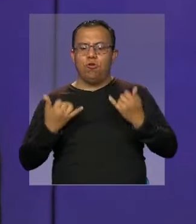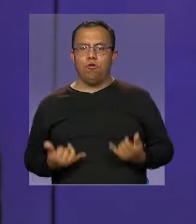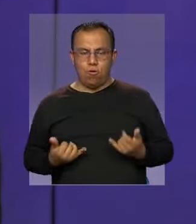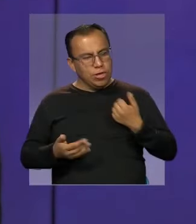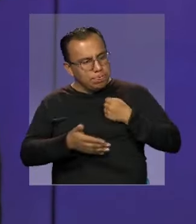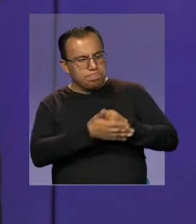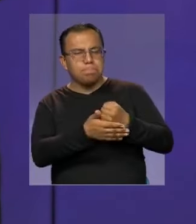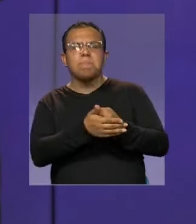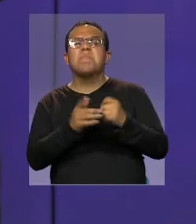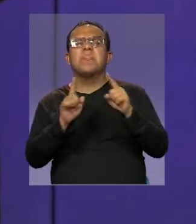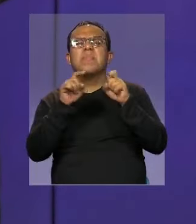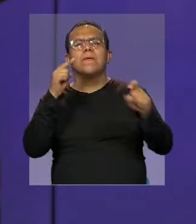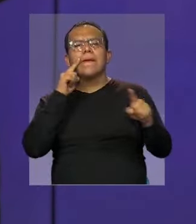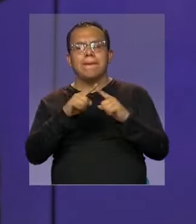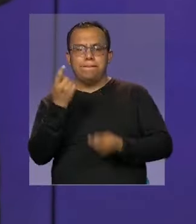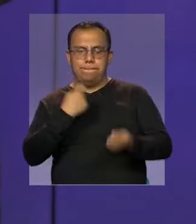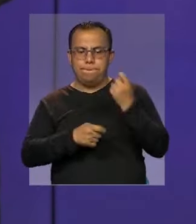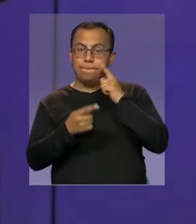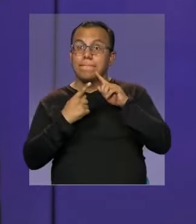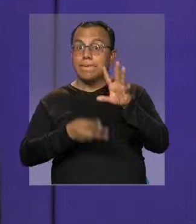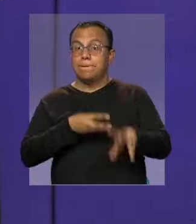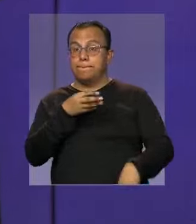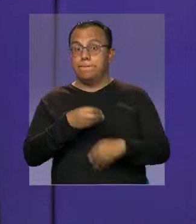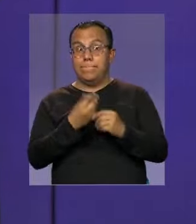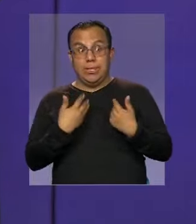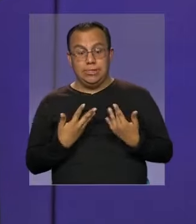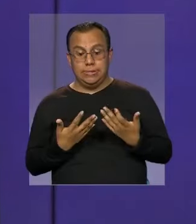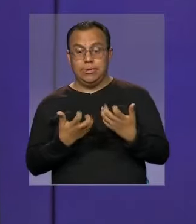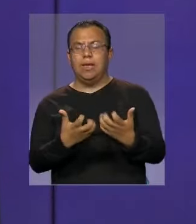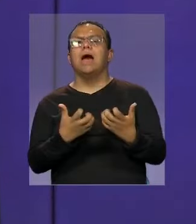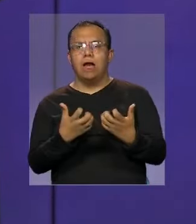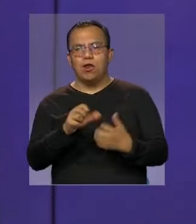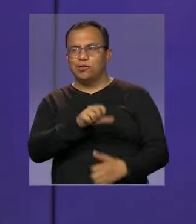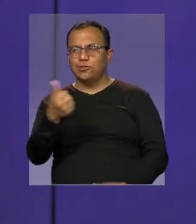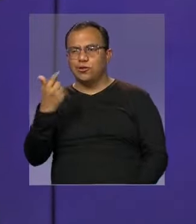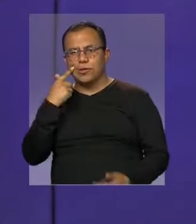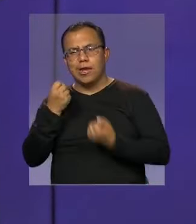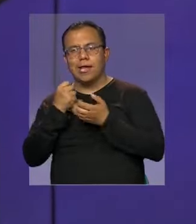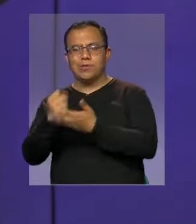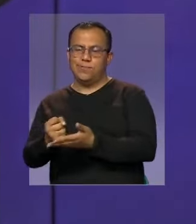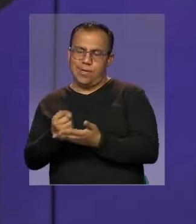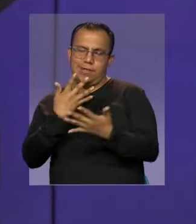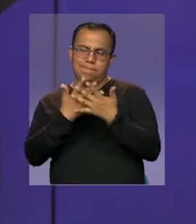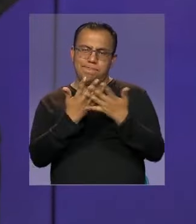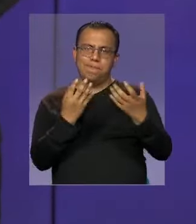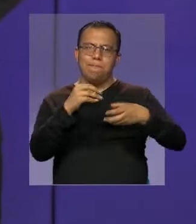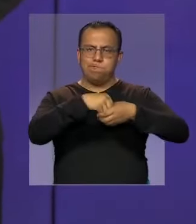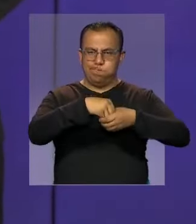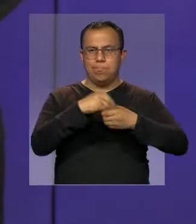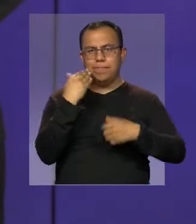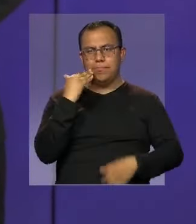salir adelante con su emprendimiento. Además, sueña con ayudar a otras mujeres privadas de la libertad.